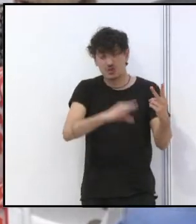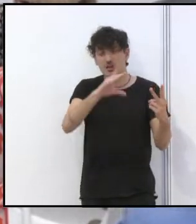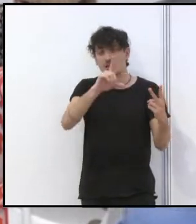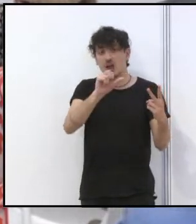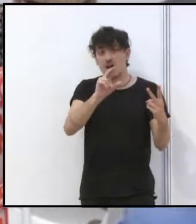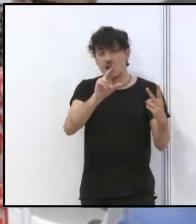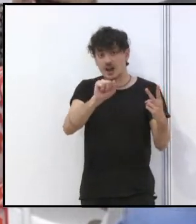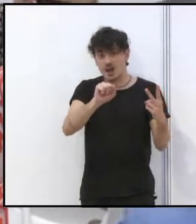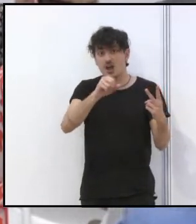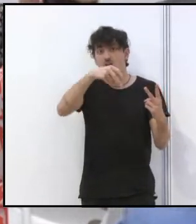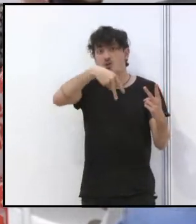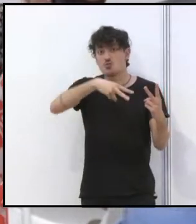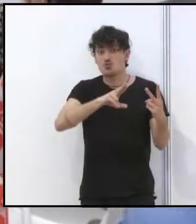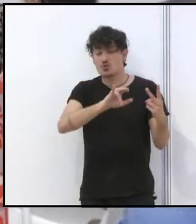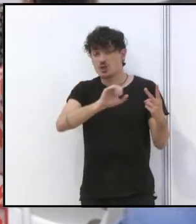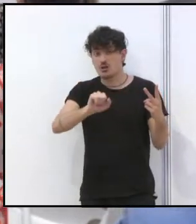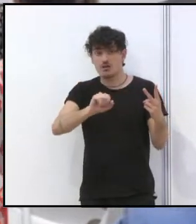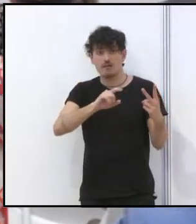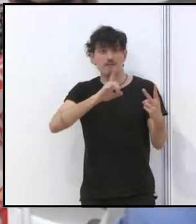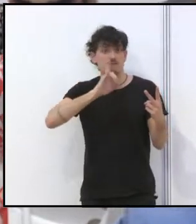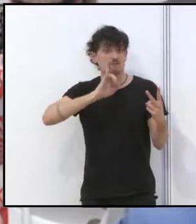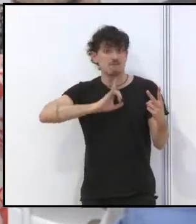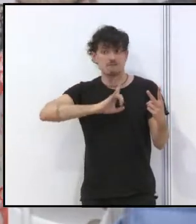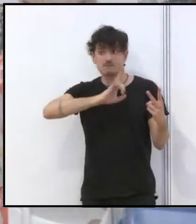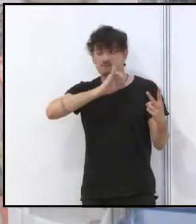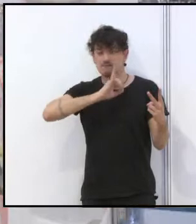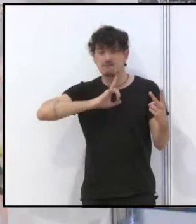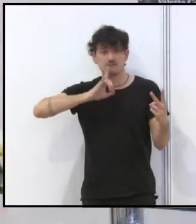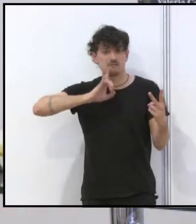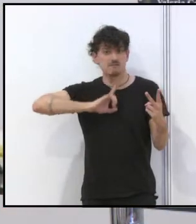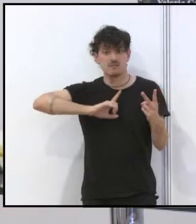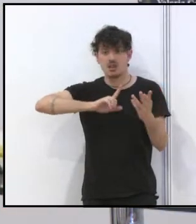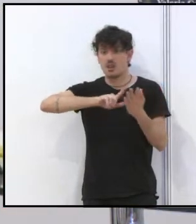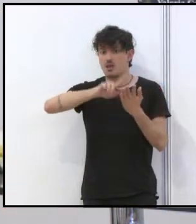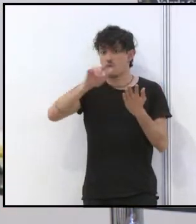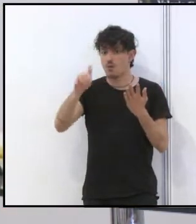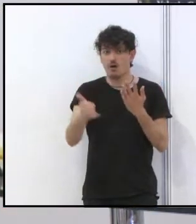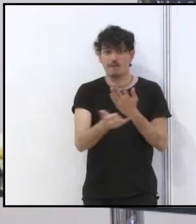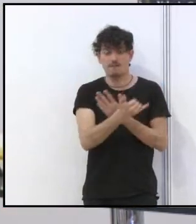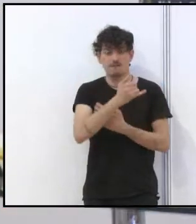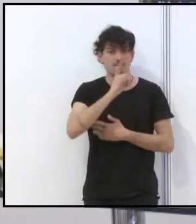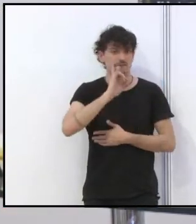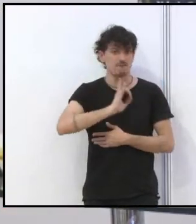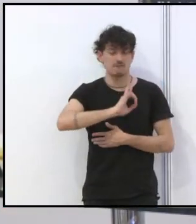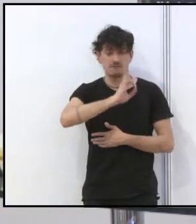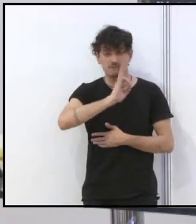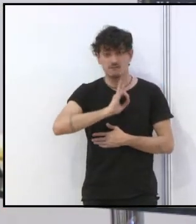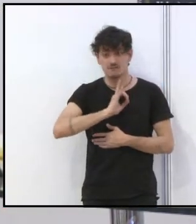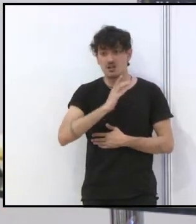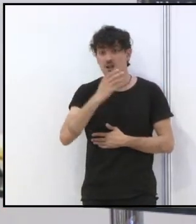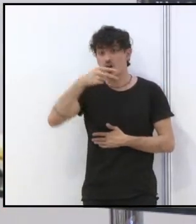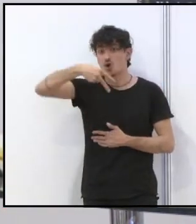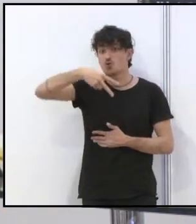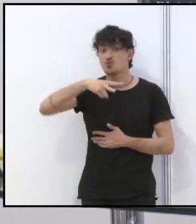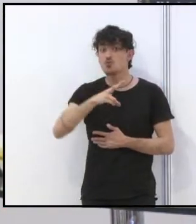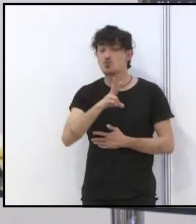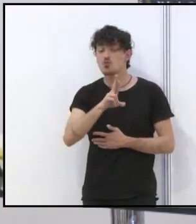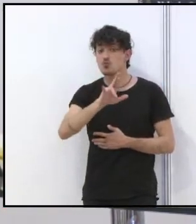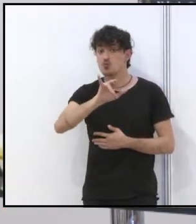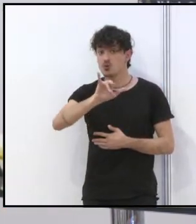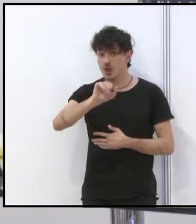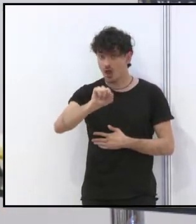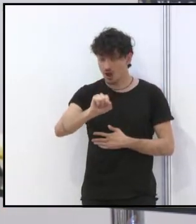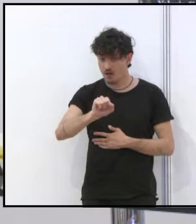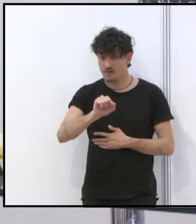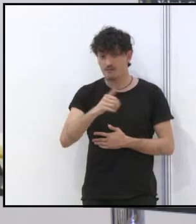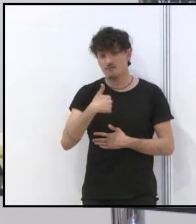lenguaje, la palabra justa que decía Flaubert, que en el caso de Nuria adquiere una función